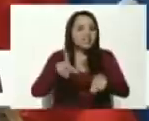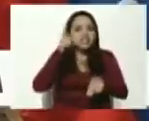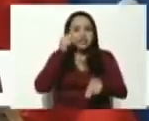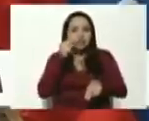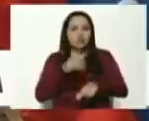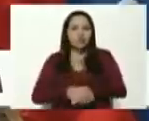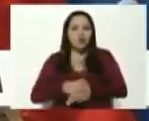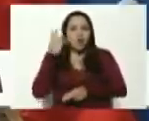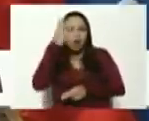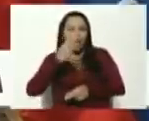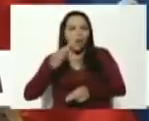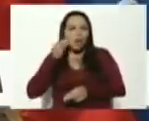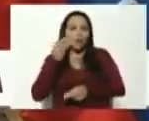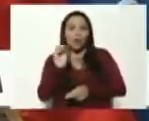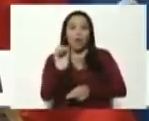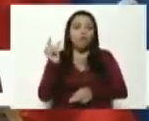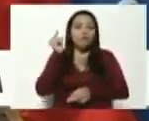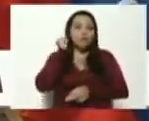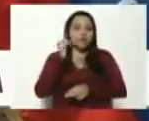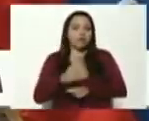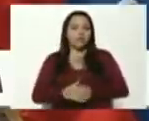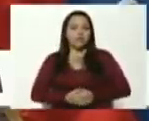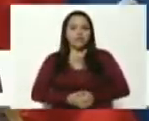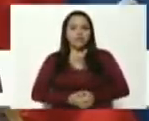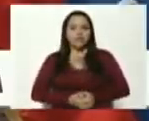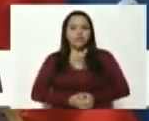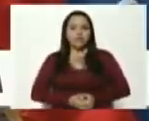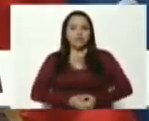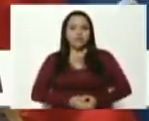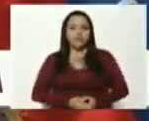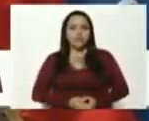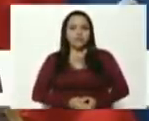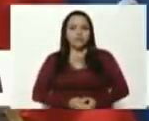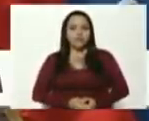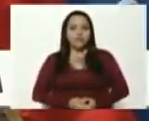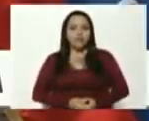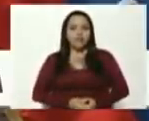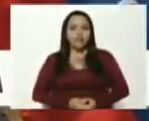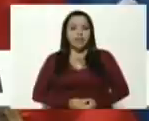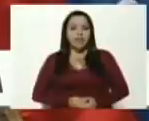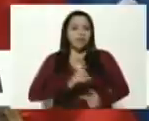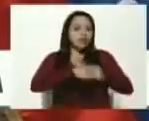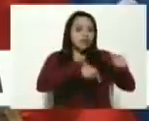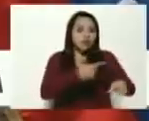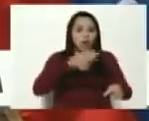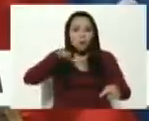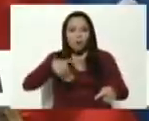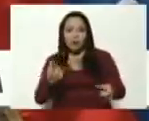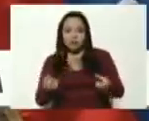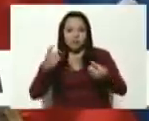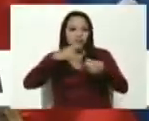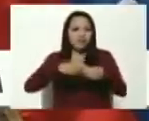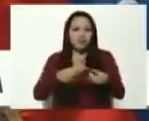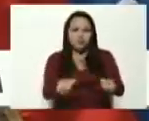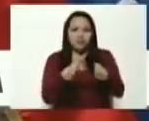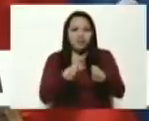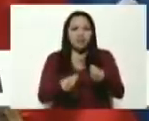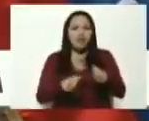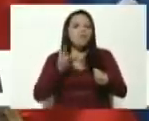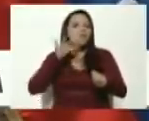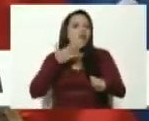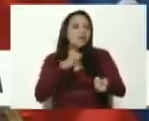contra ese adolescente, contra esa mujer. Esa explotación puede incluir explotación